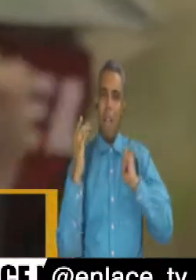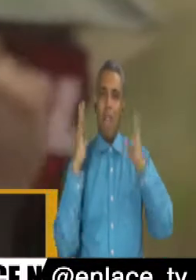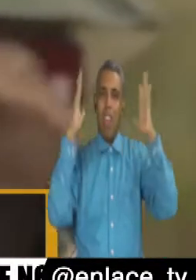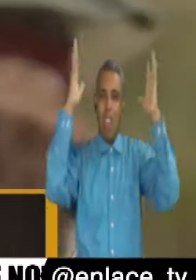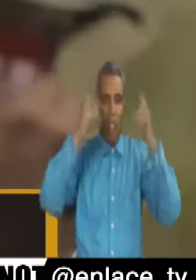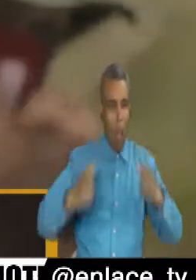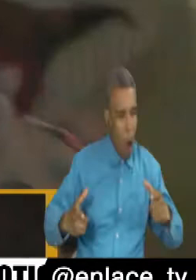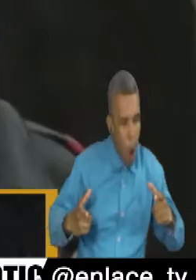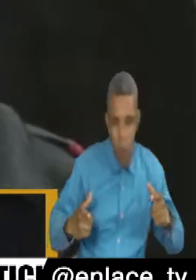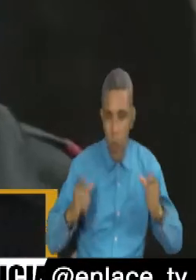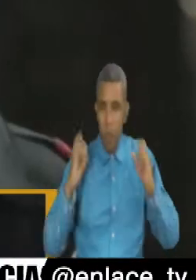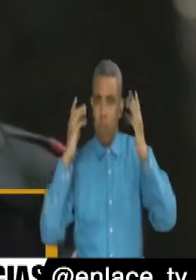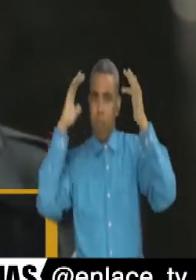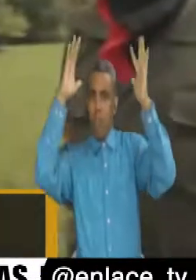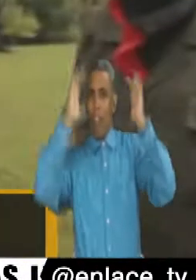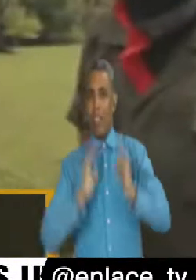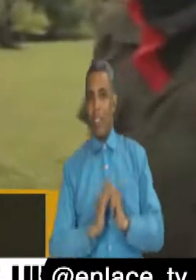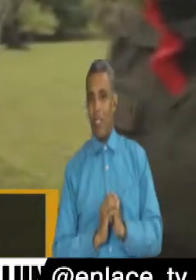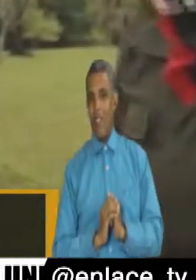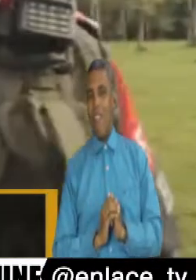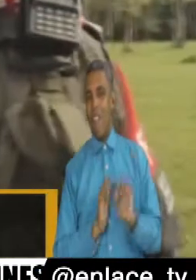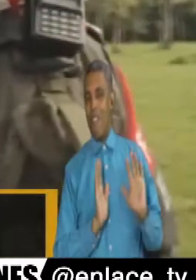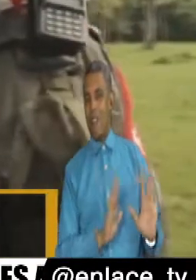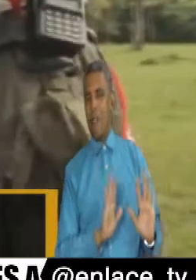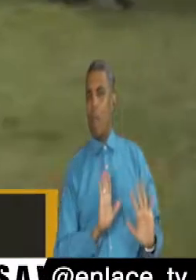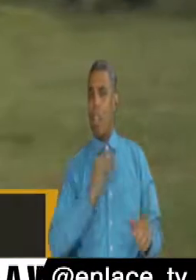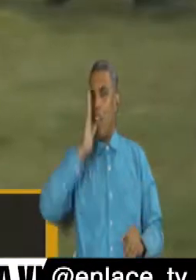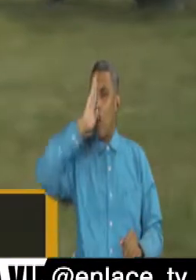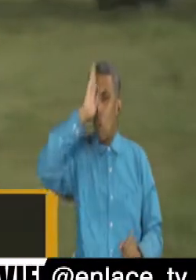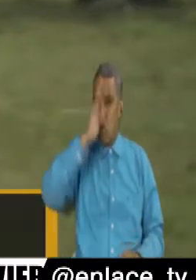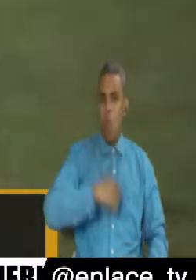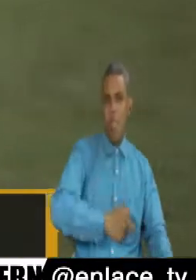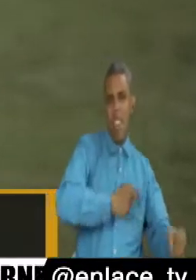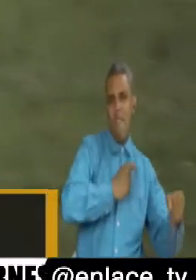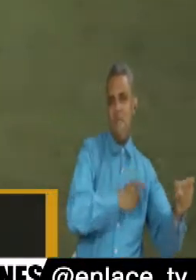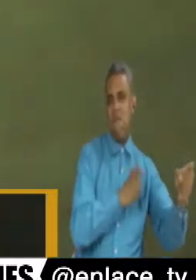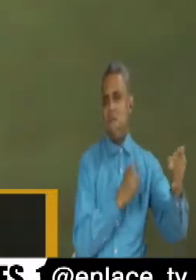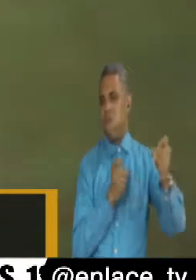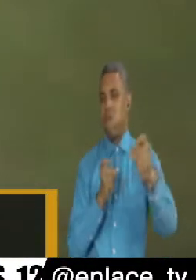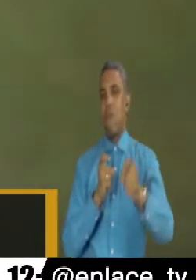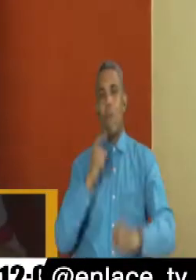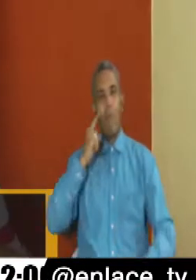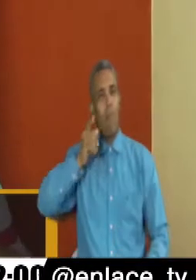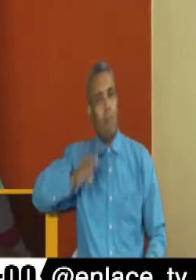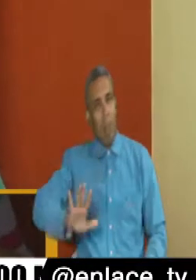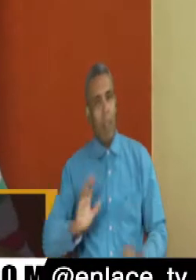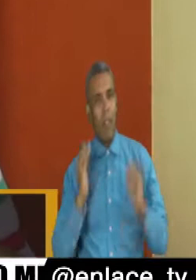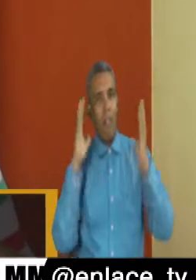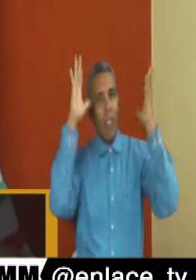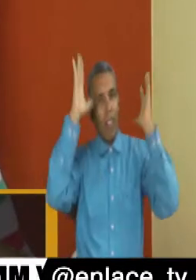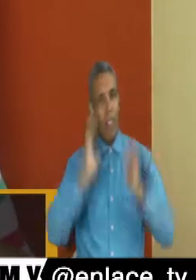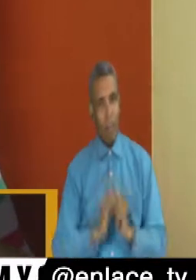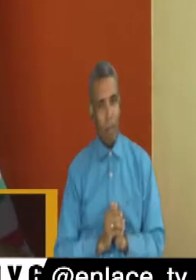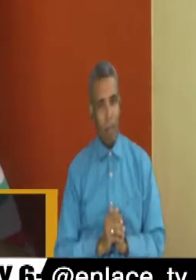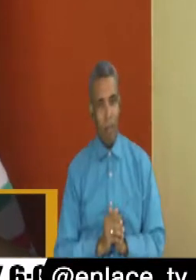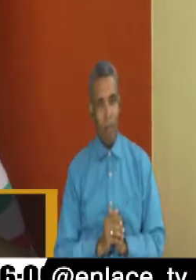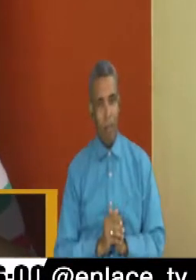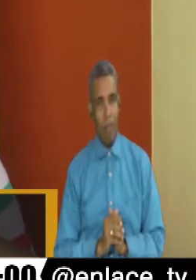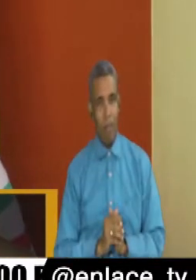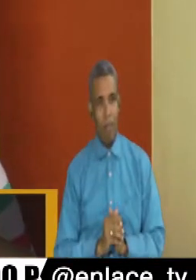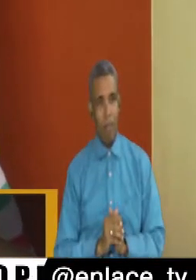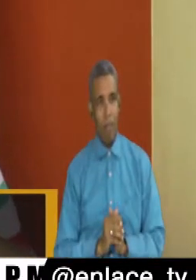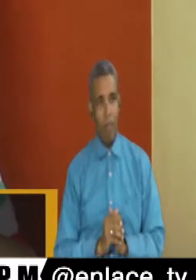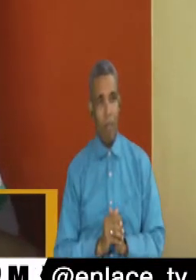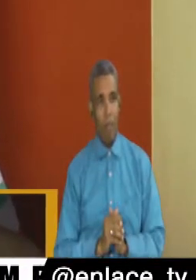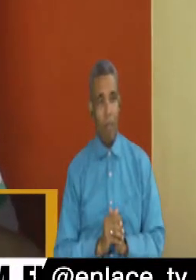enmarcado de acuerdo a sus aniversarios de lucha y resistencia en el territorio. Eso se obedece, pues